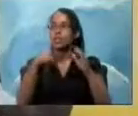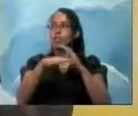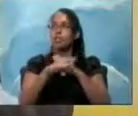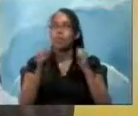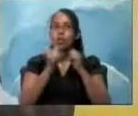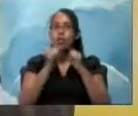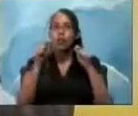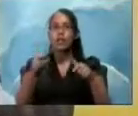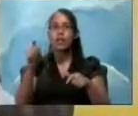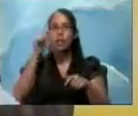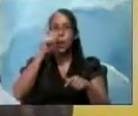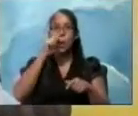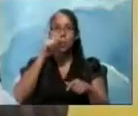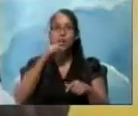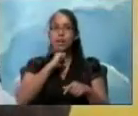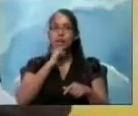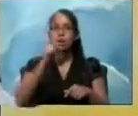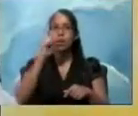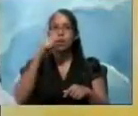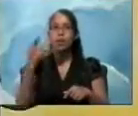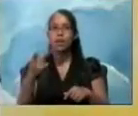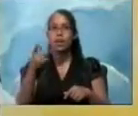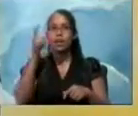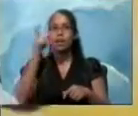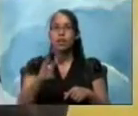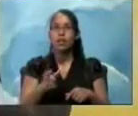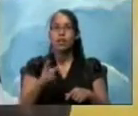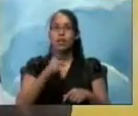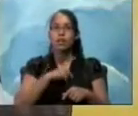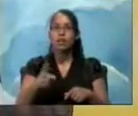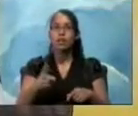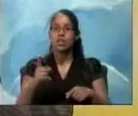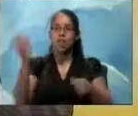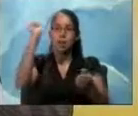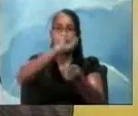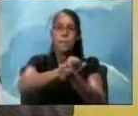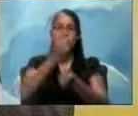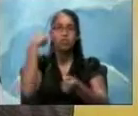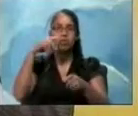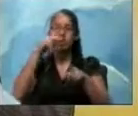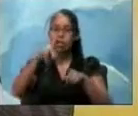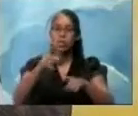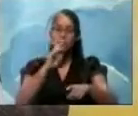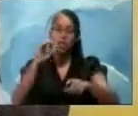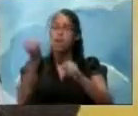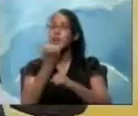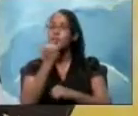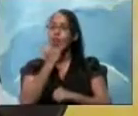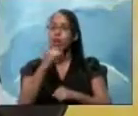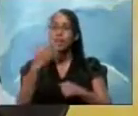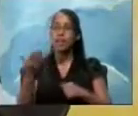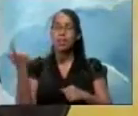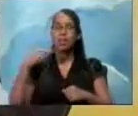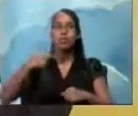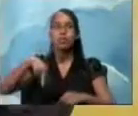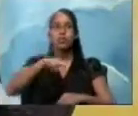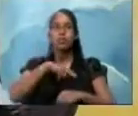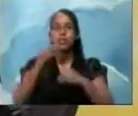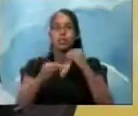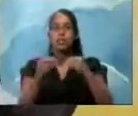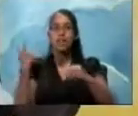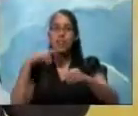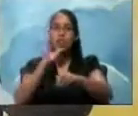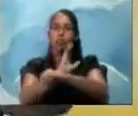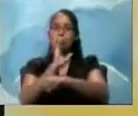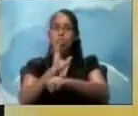este hombre, que era un hombre que había estado y estaba preso por cometer errores. ¿Qué tenemos nosotros que hacer? Tener